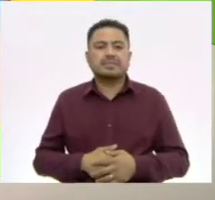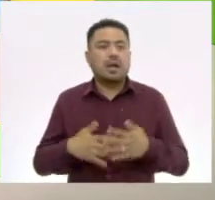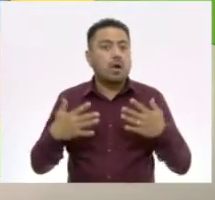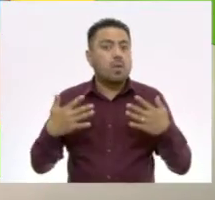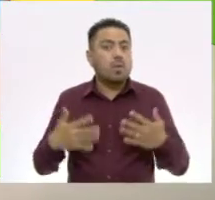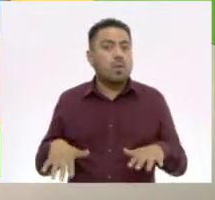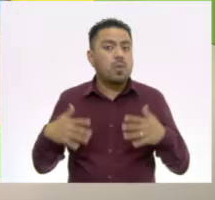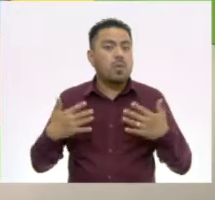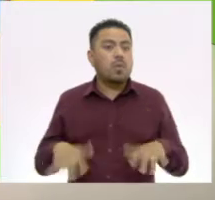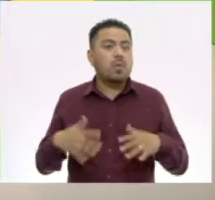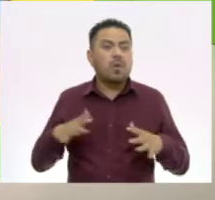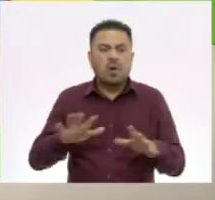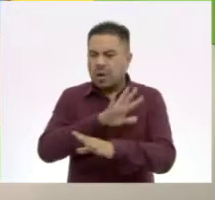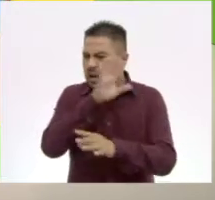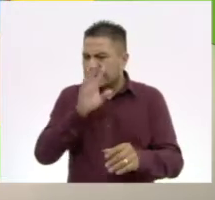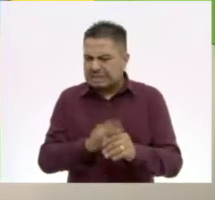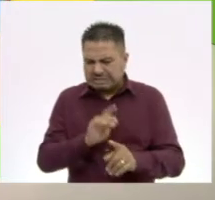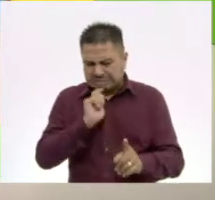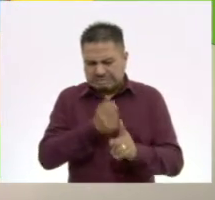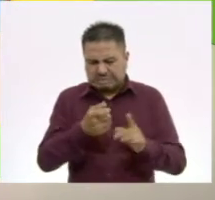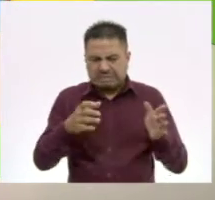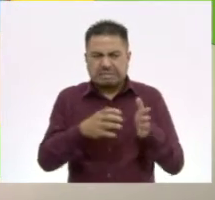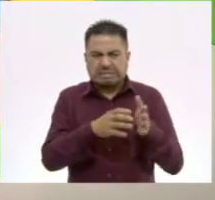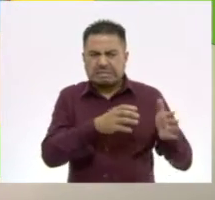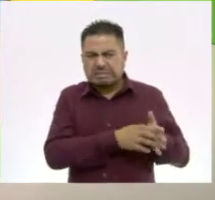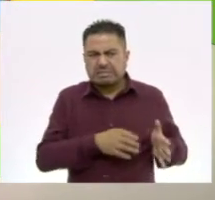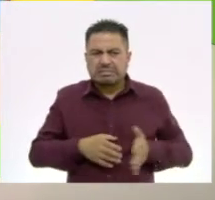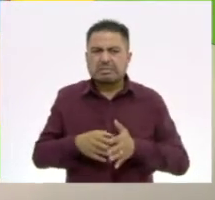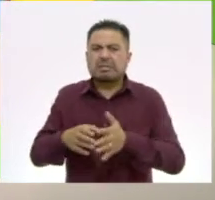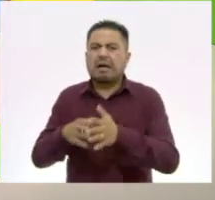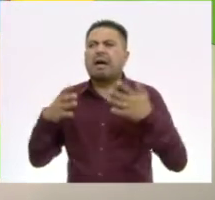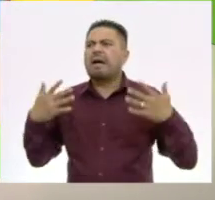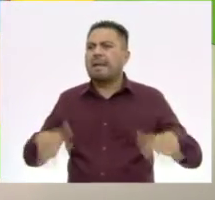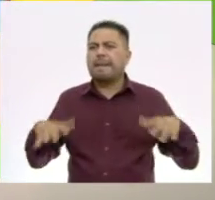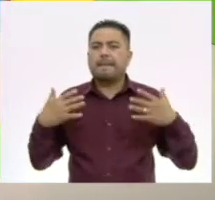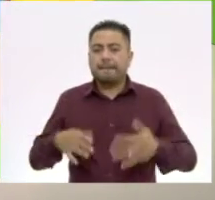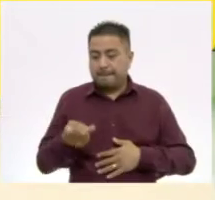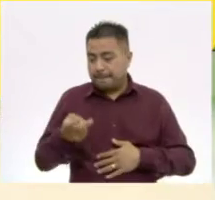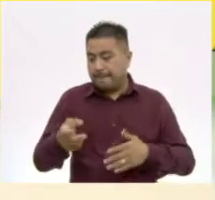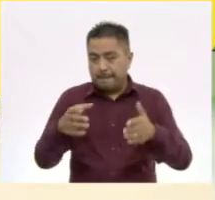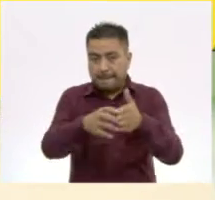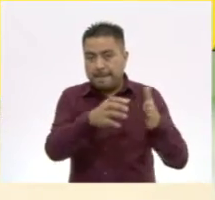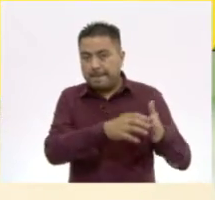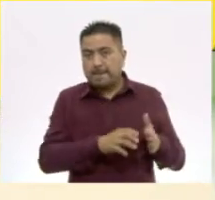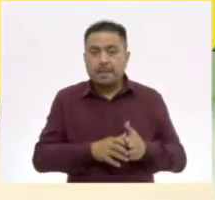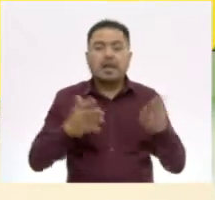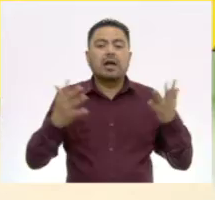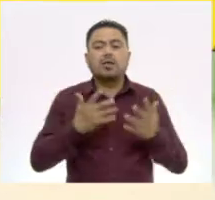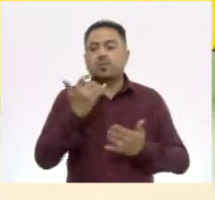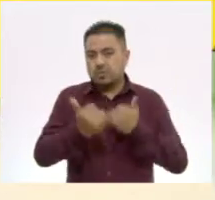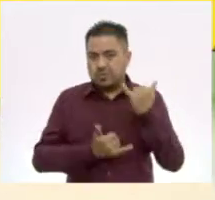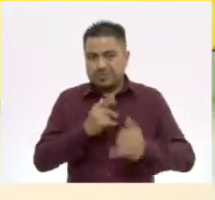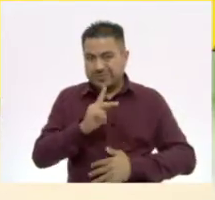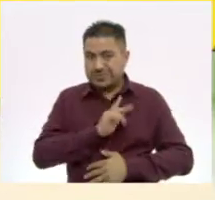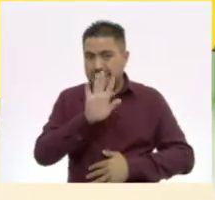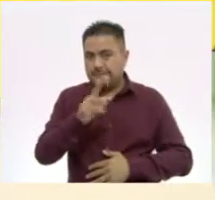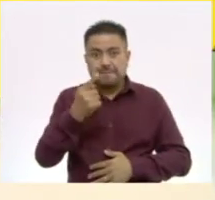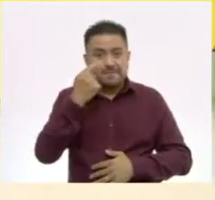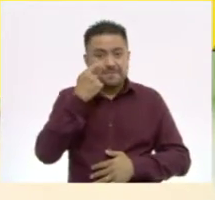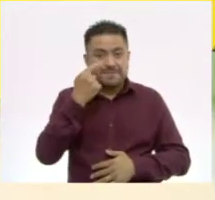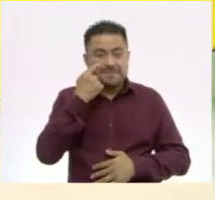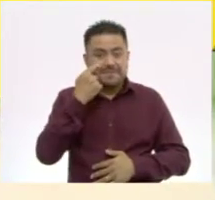que son todas estas cajas carla bueno pues estas cajas son para hacer nuestro juego fíjate bien